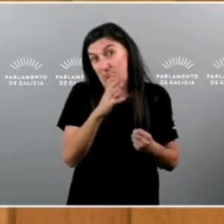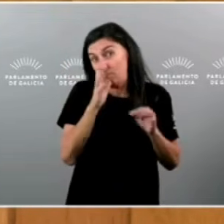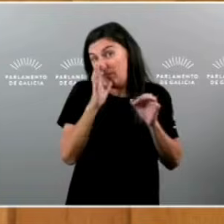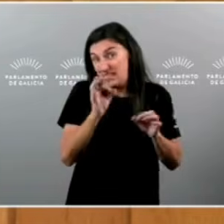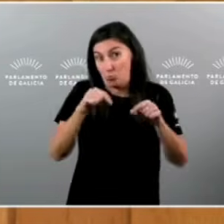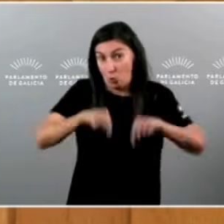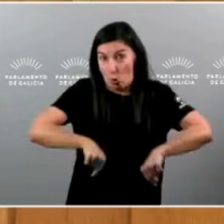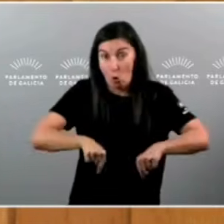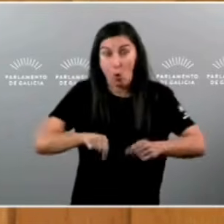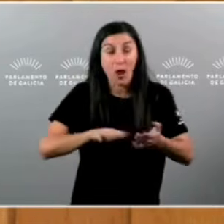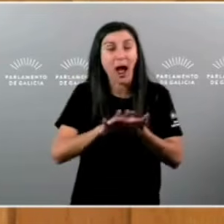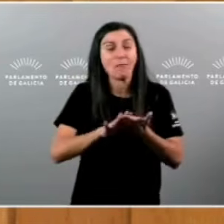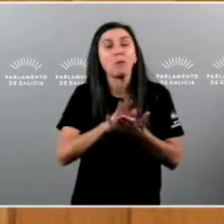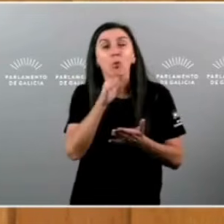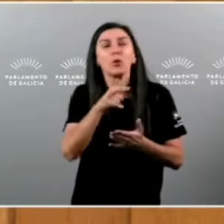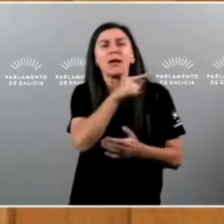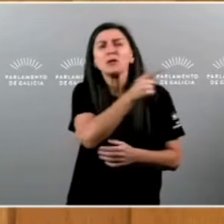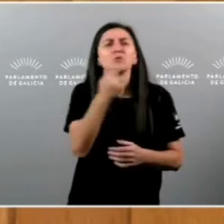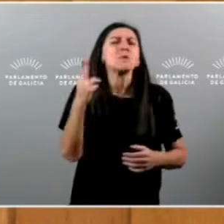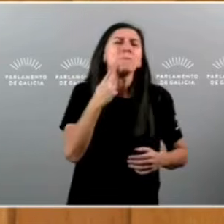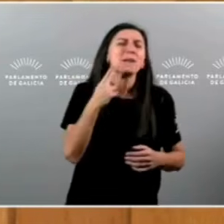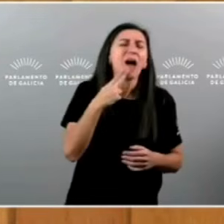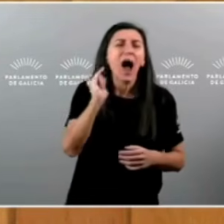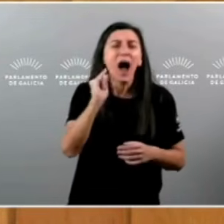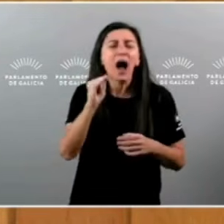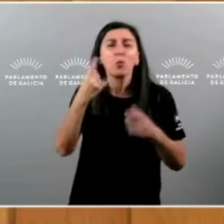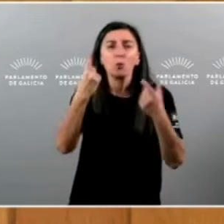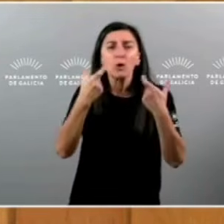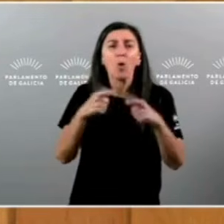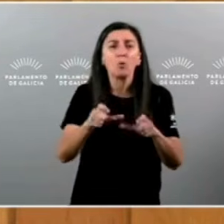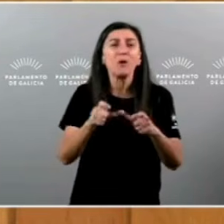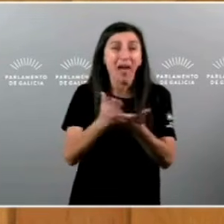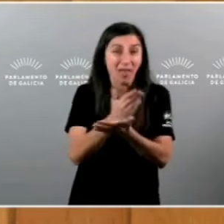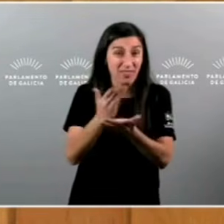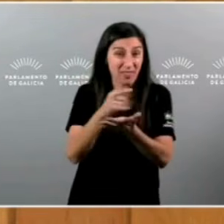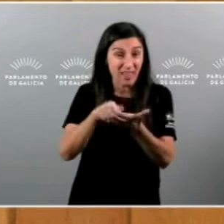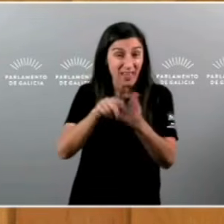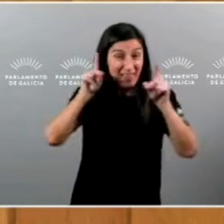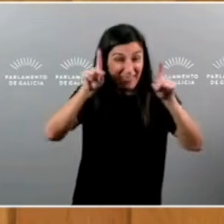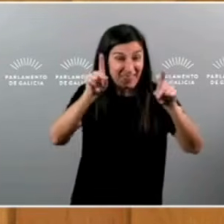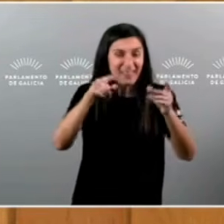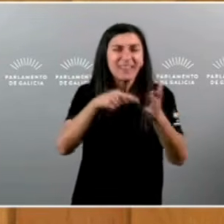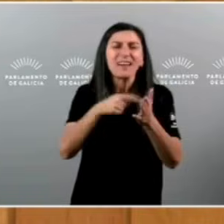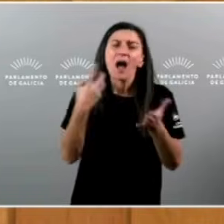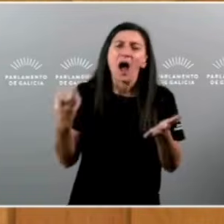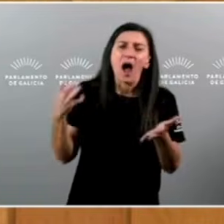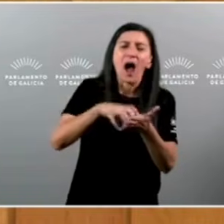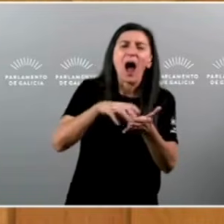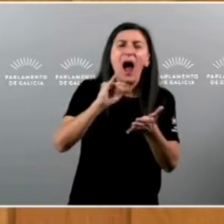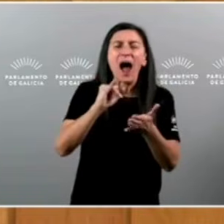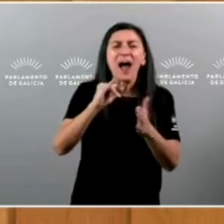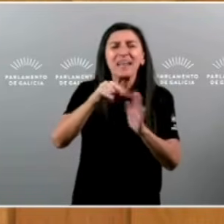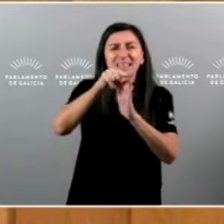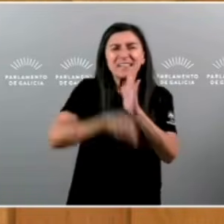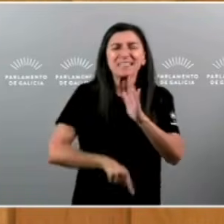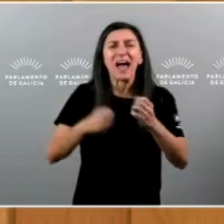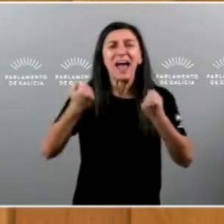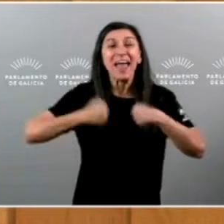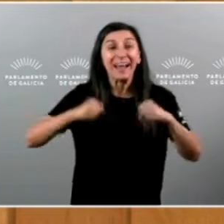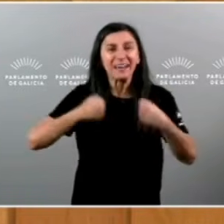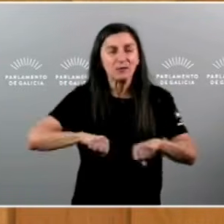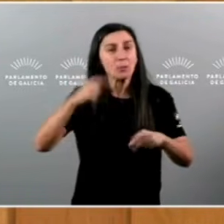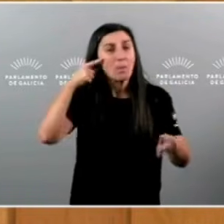esta mañá aquí é porque hai unha unidade didáctica na que, abro aspas, engaden unha lista de exercicios para